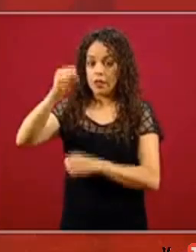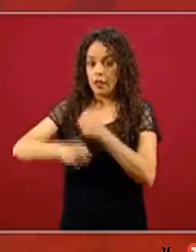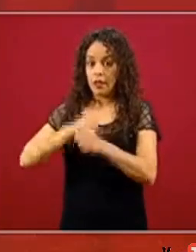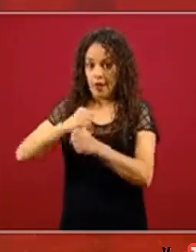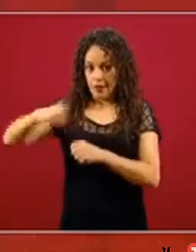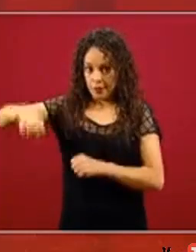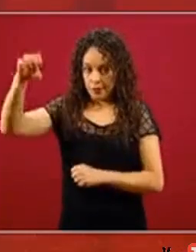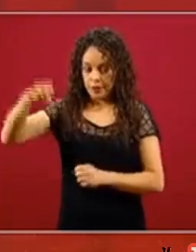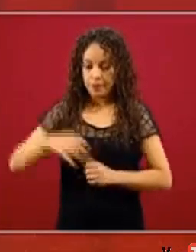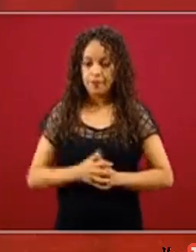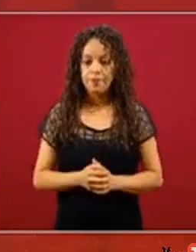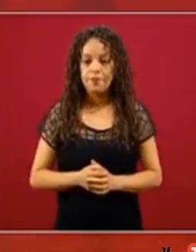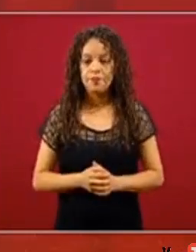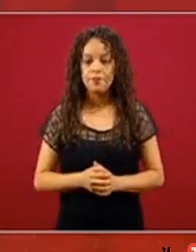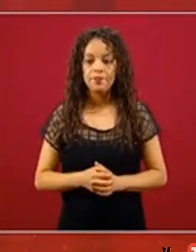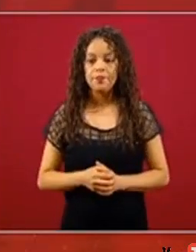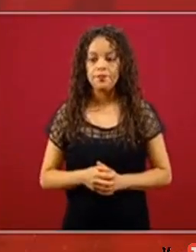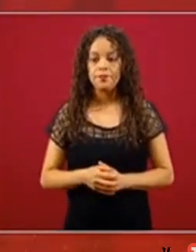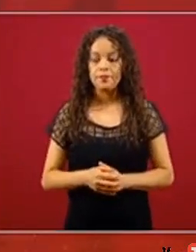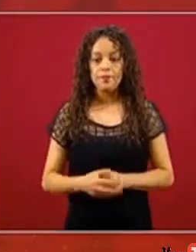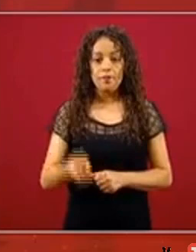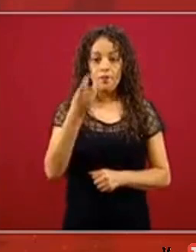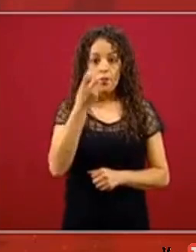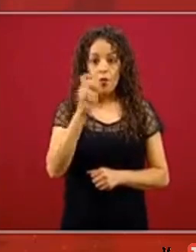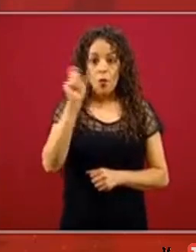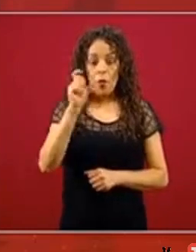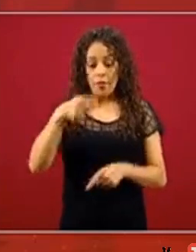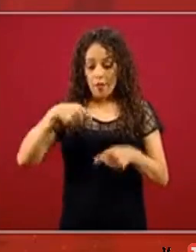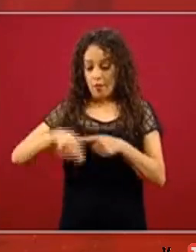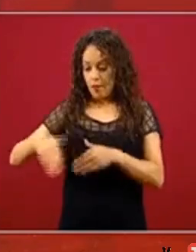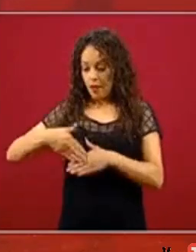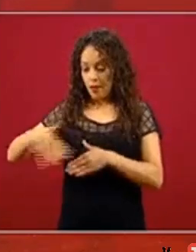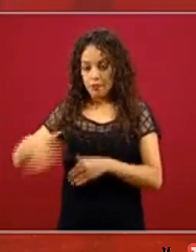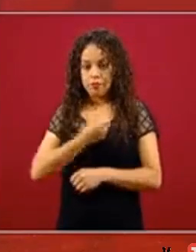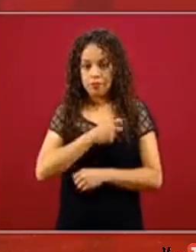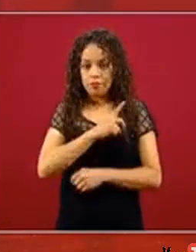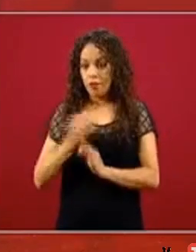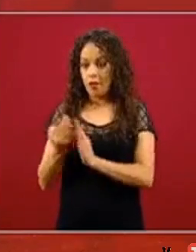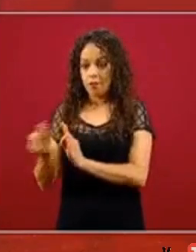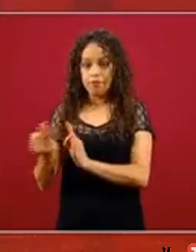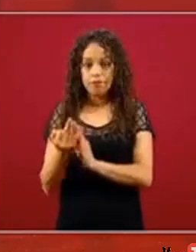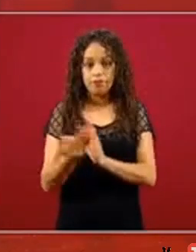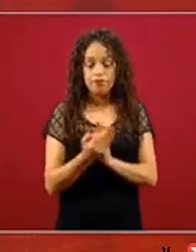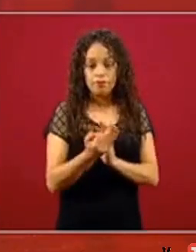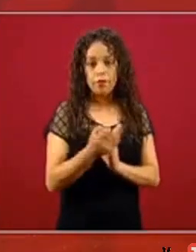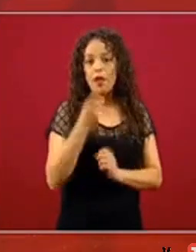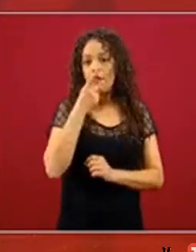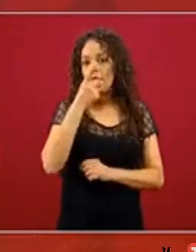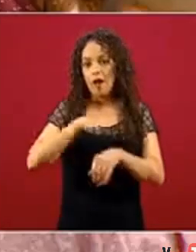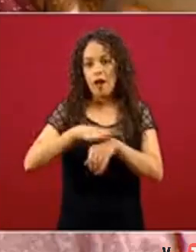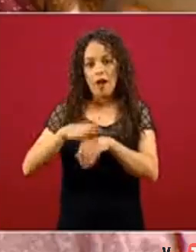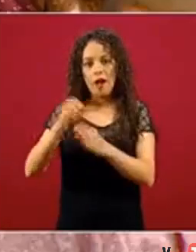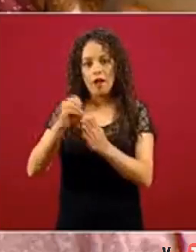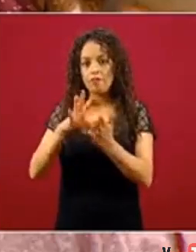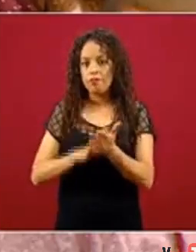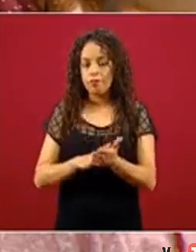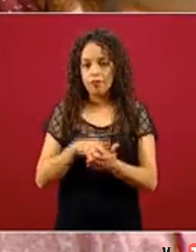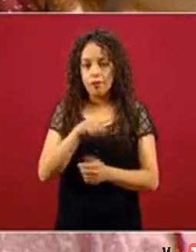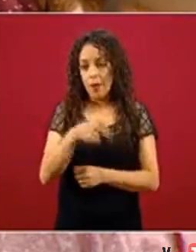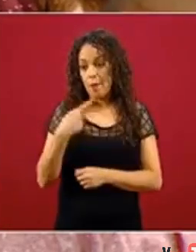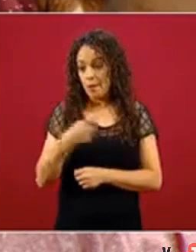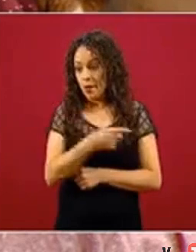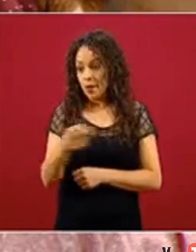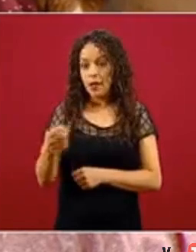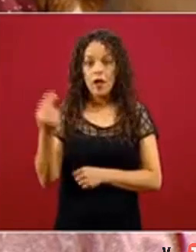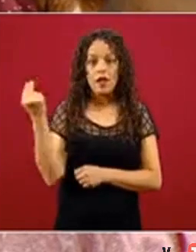fueron consideradas, cuando se estableció la Jornada Nacional de Sana Distancia, como personas que debían estar en posibilidad de